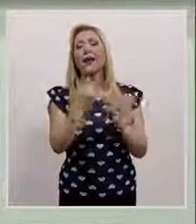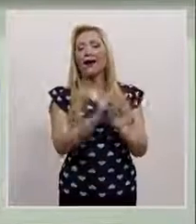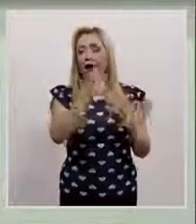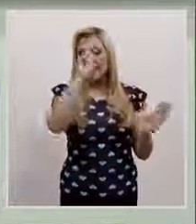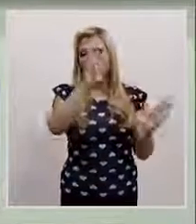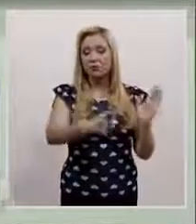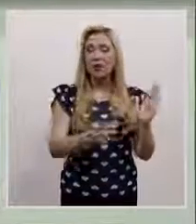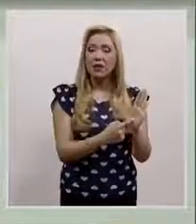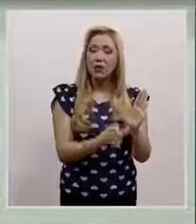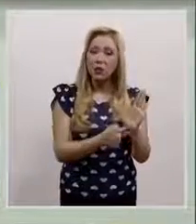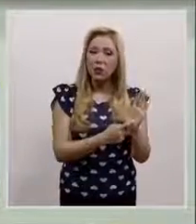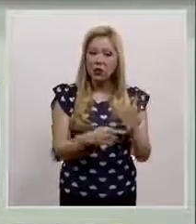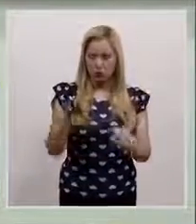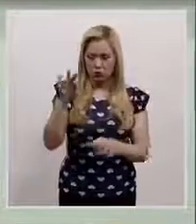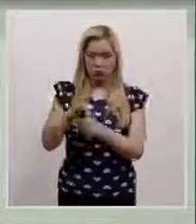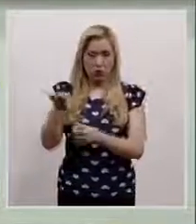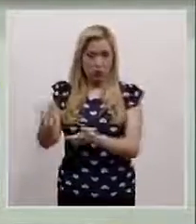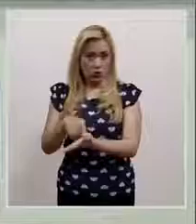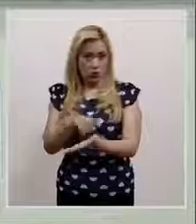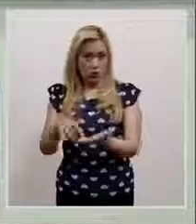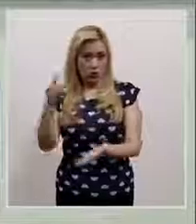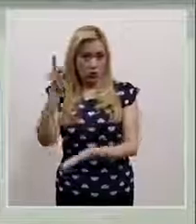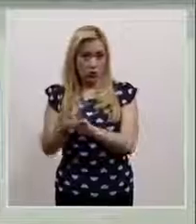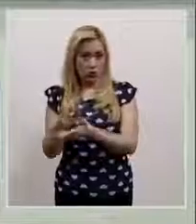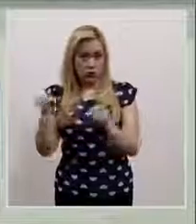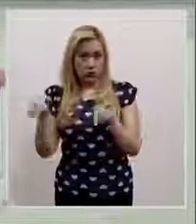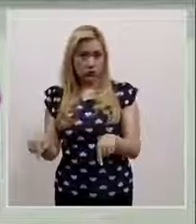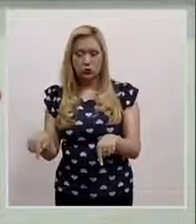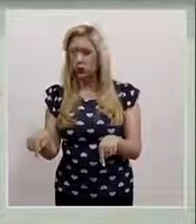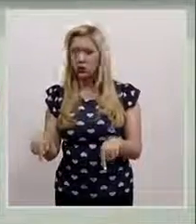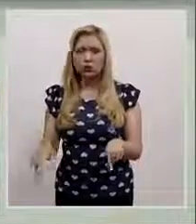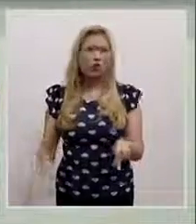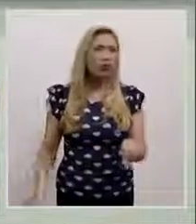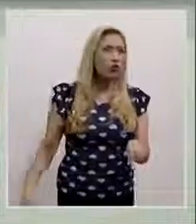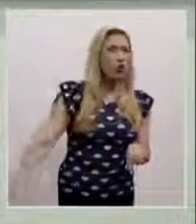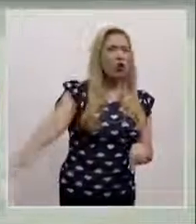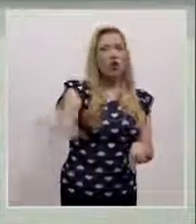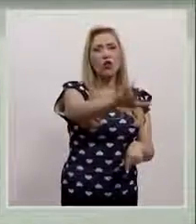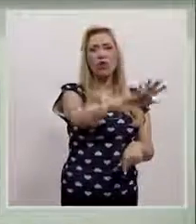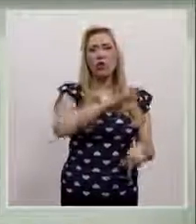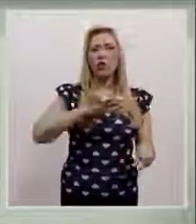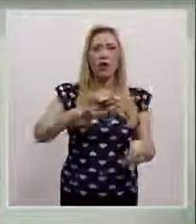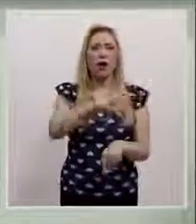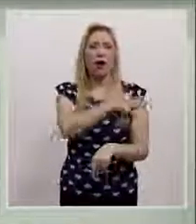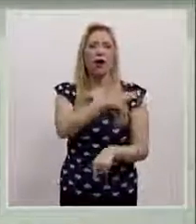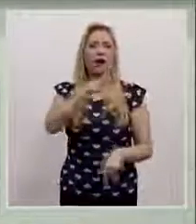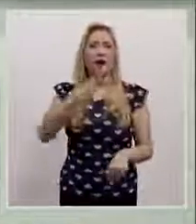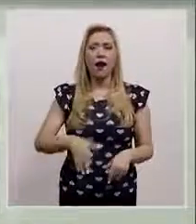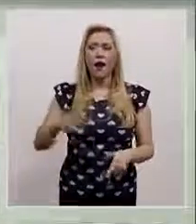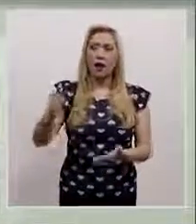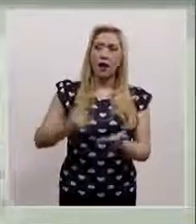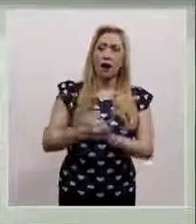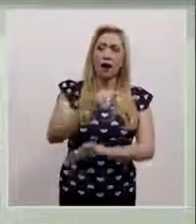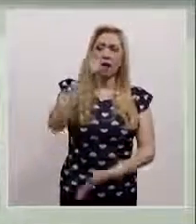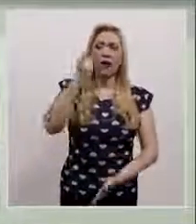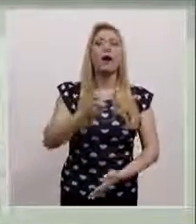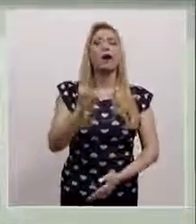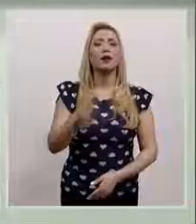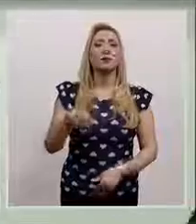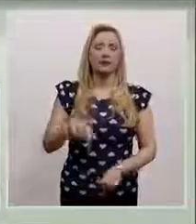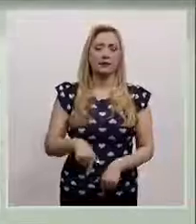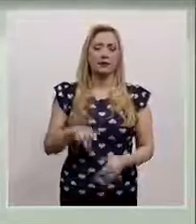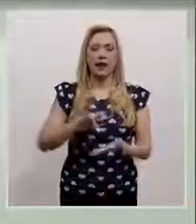solamente para el sistema electoral sino para el estado de derecho en general no solamente le sirve esta resolución al instituto nacional